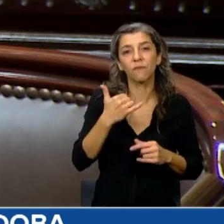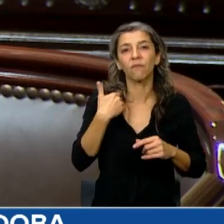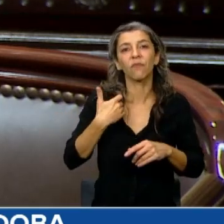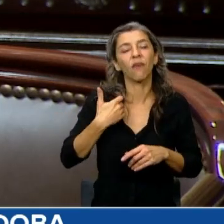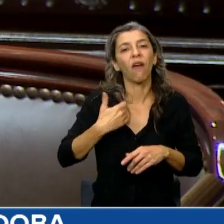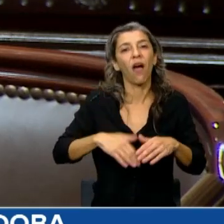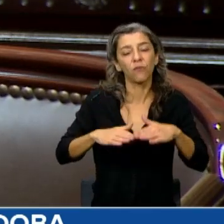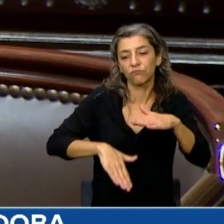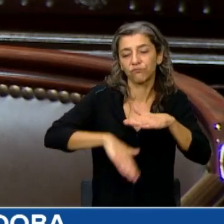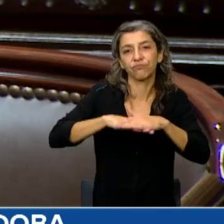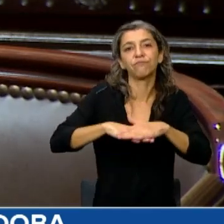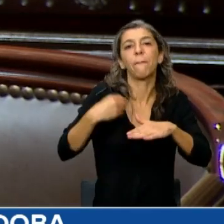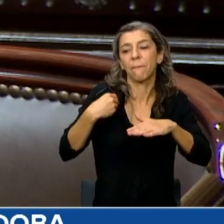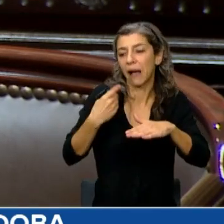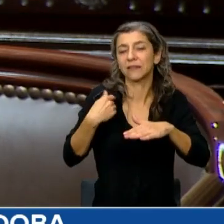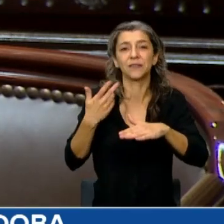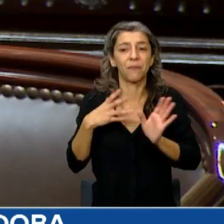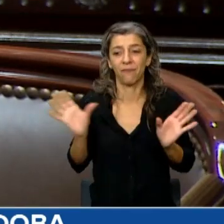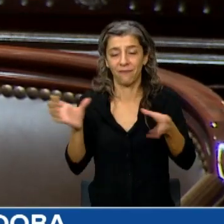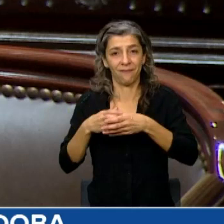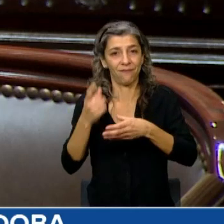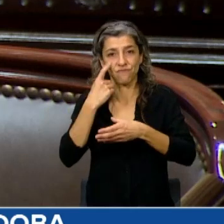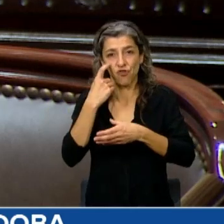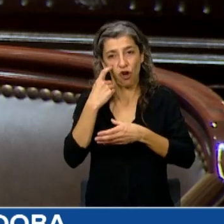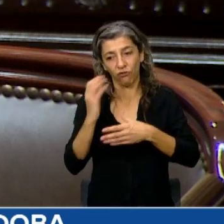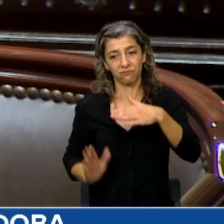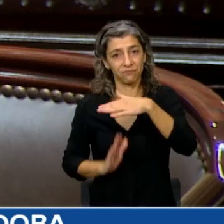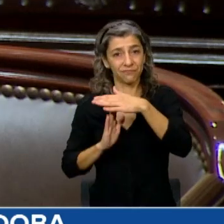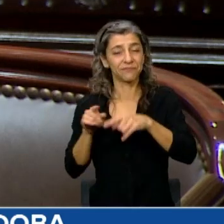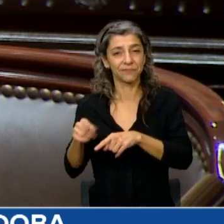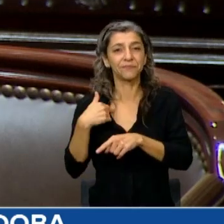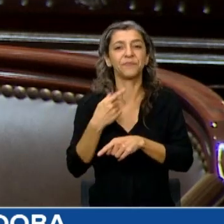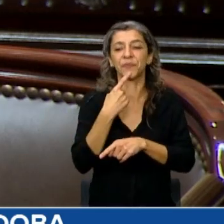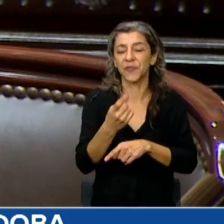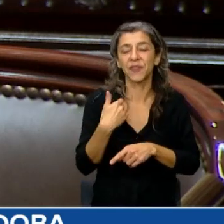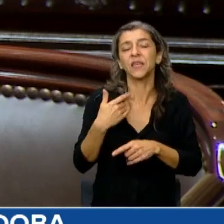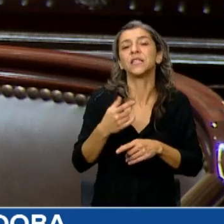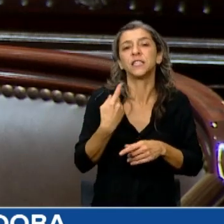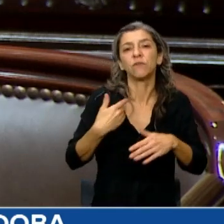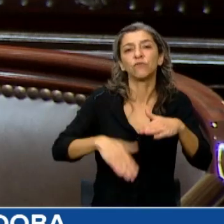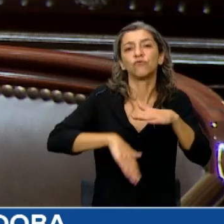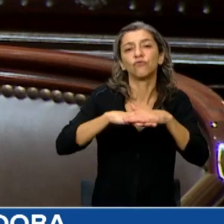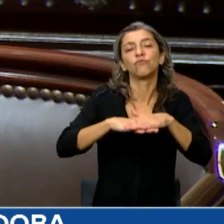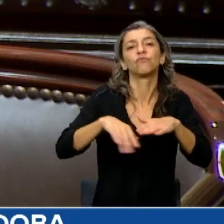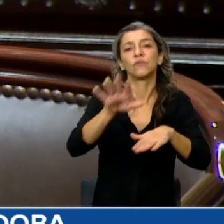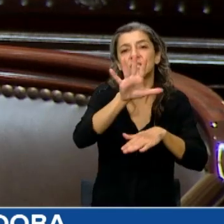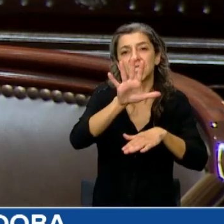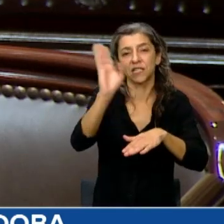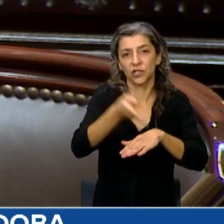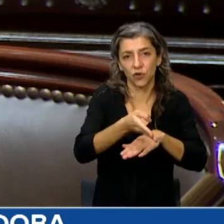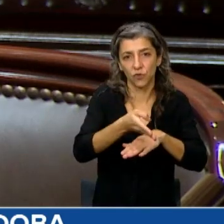administrativa o a la autoridad de aplicación, porque consideramos que ese porcentaje, que es del 5% o de un máximo del 5%,